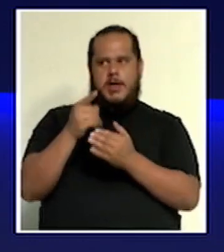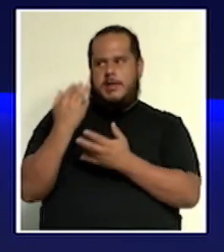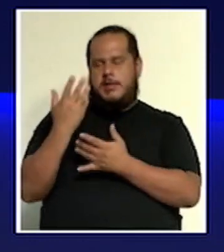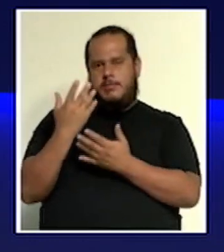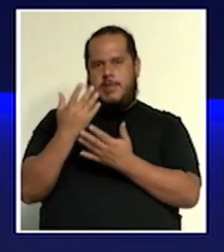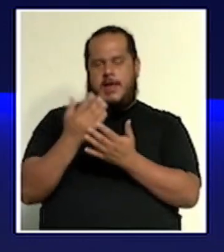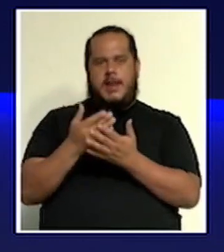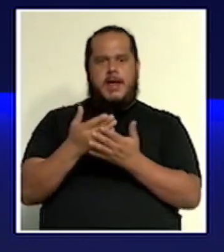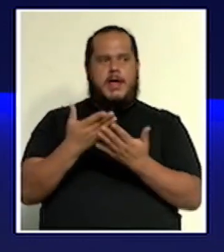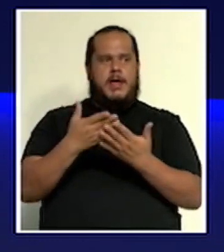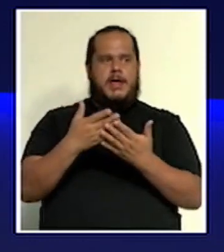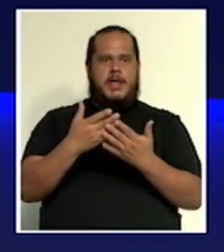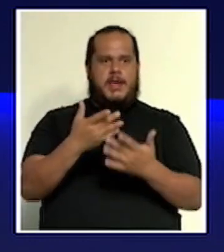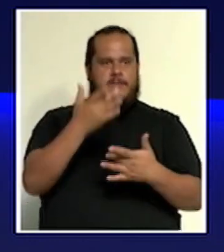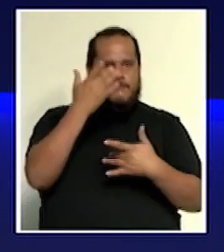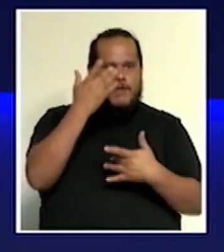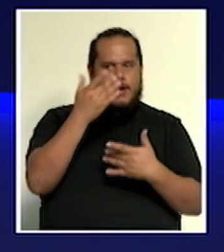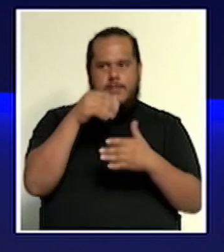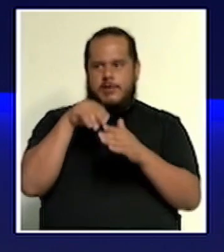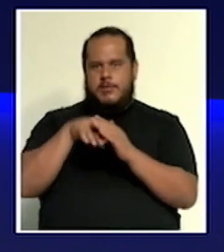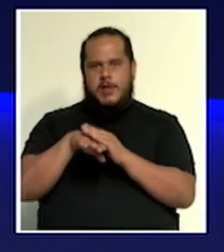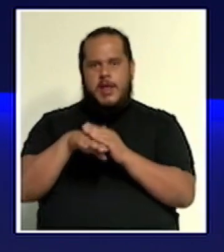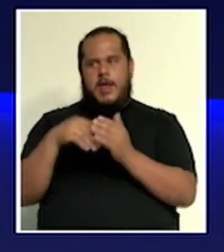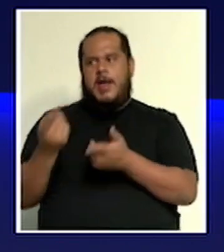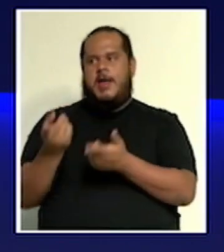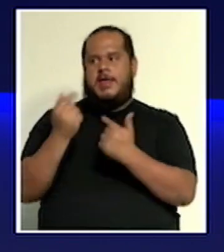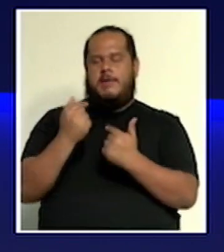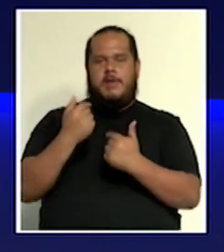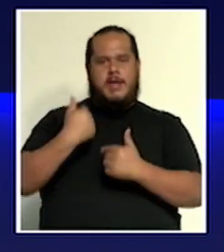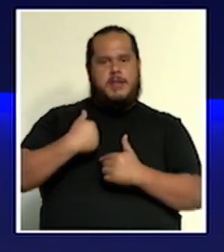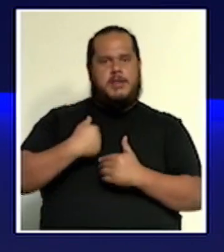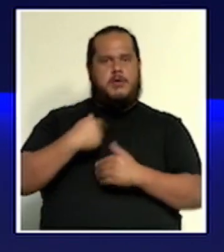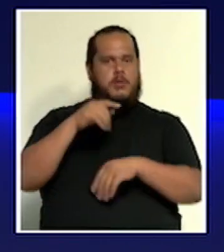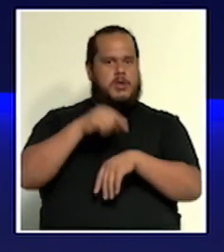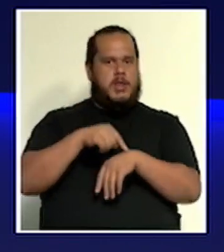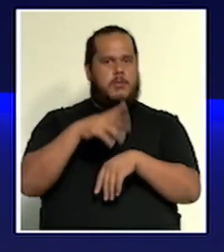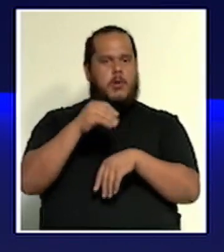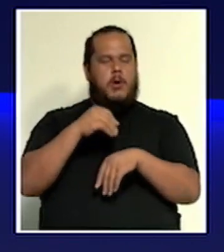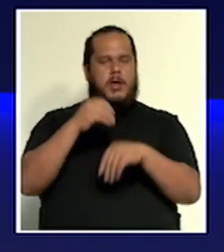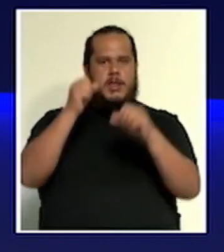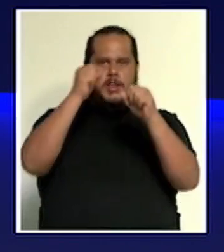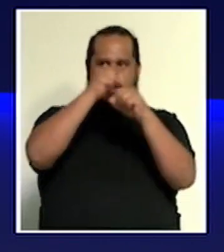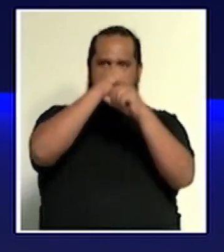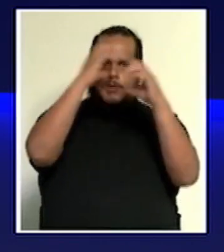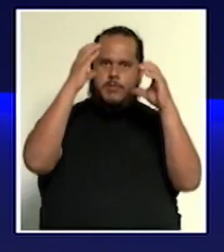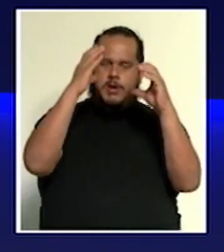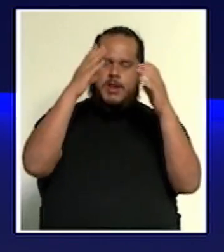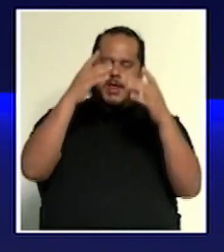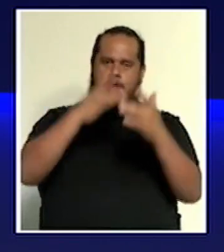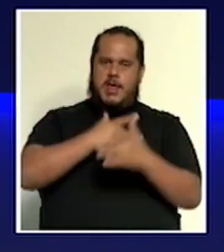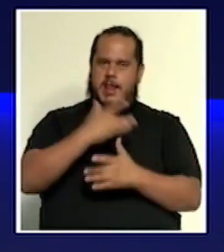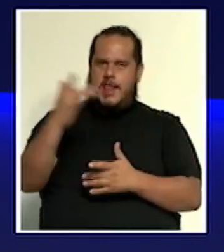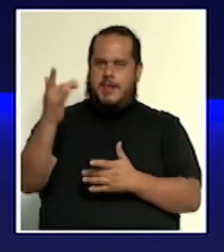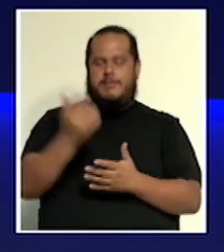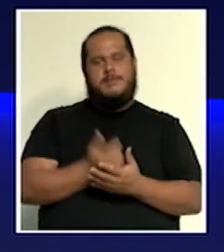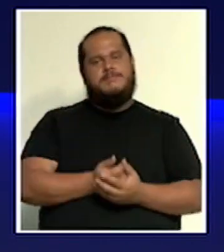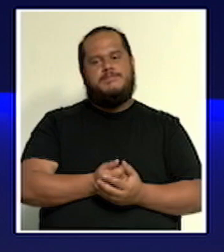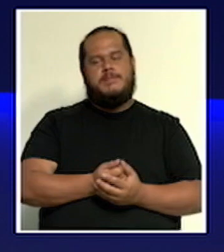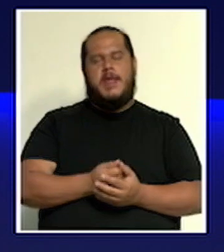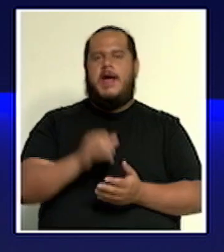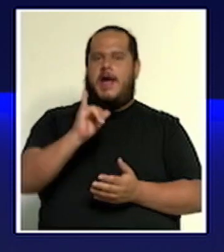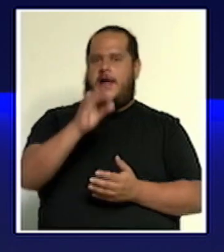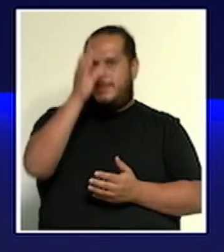o sepultada, a que venga el Señor tiempo y le ilumine otra vez el alma. Así